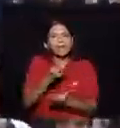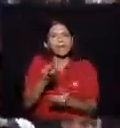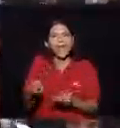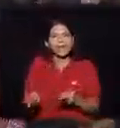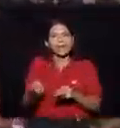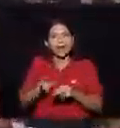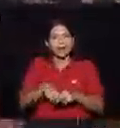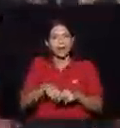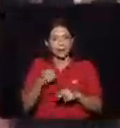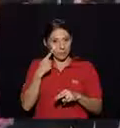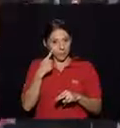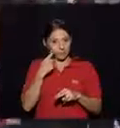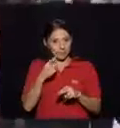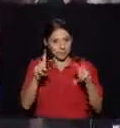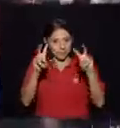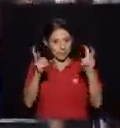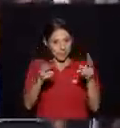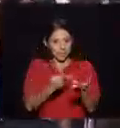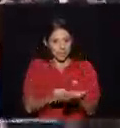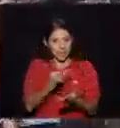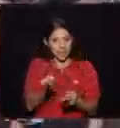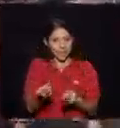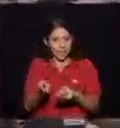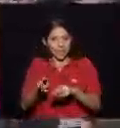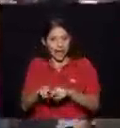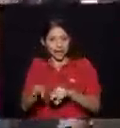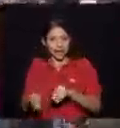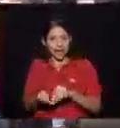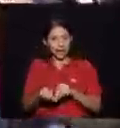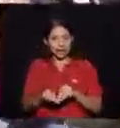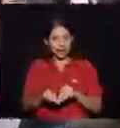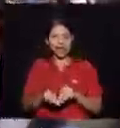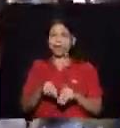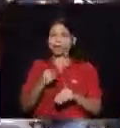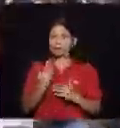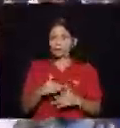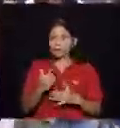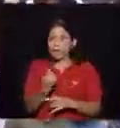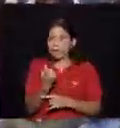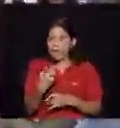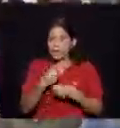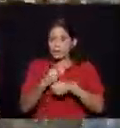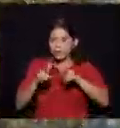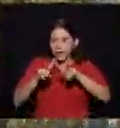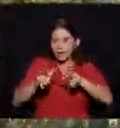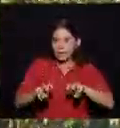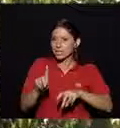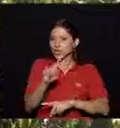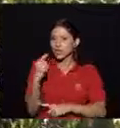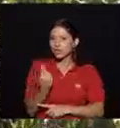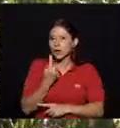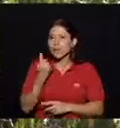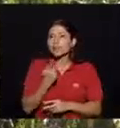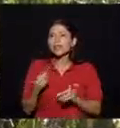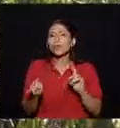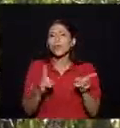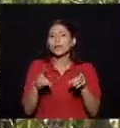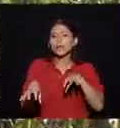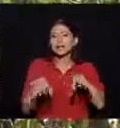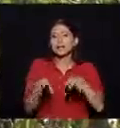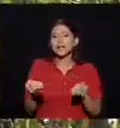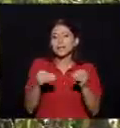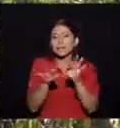valor agregado y que hay un análisis que se debe hacer, no solo de cuáles son las actividades más importantes y principales que deberían de